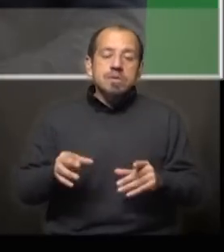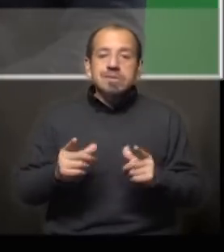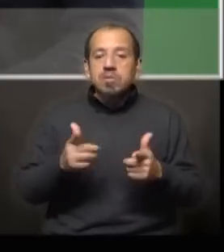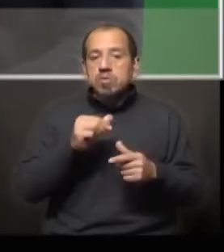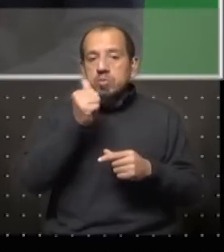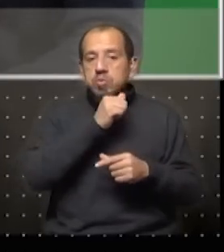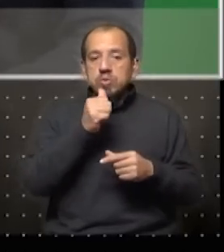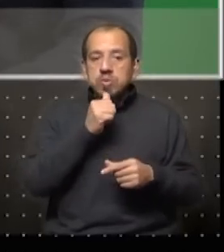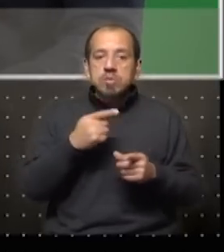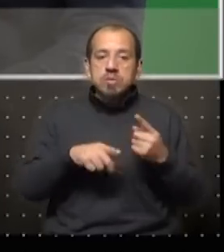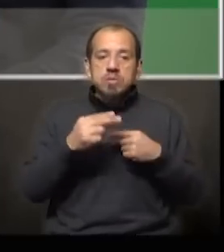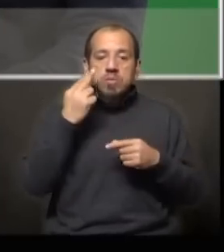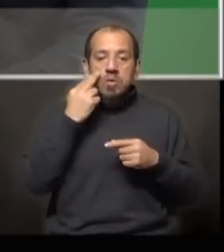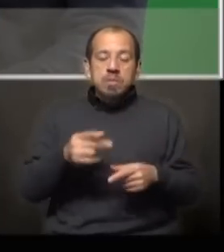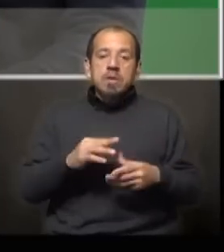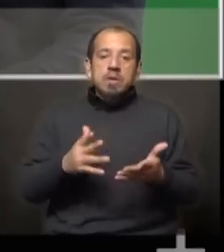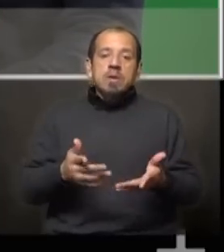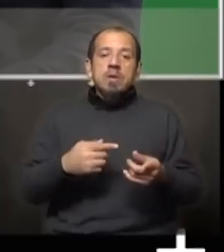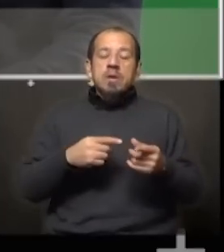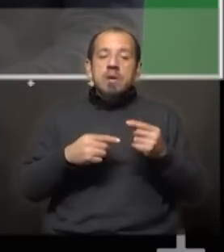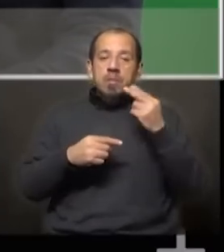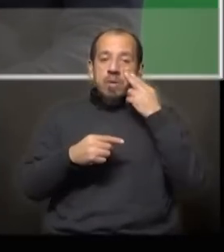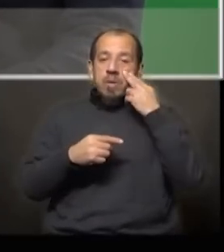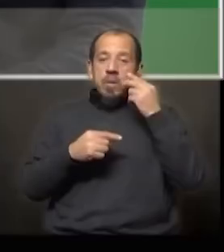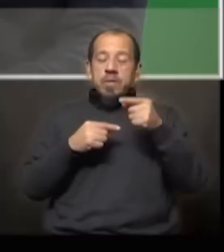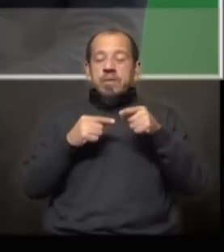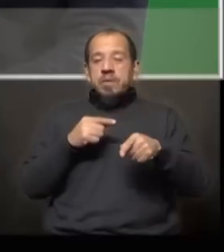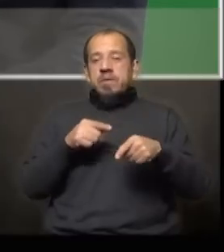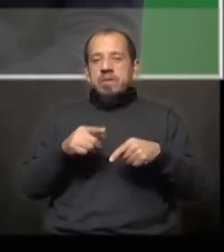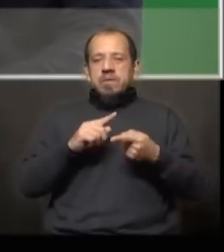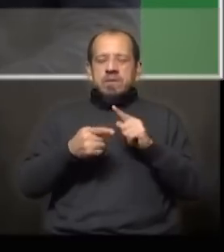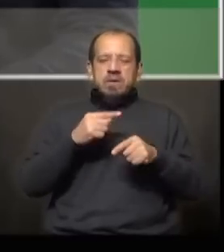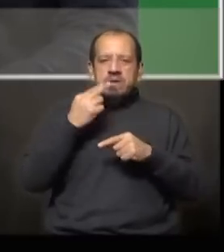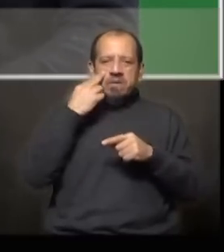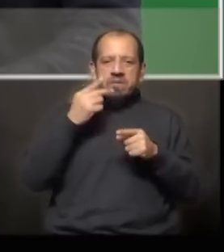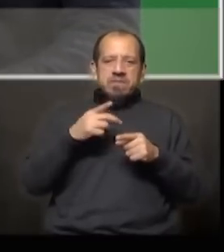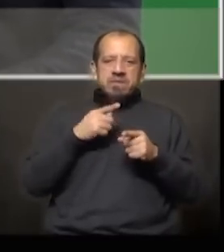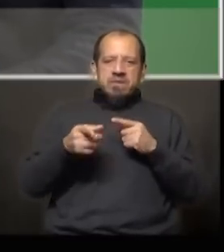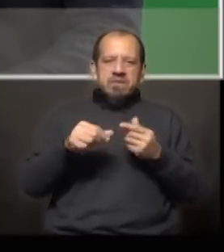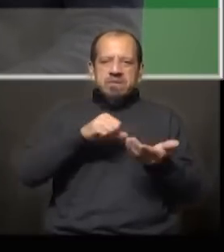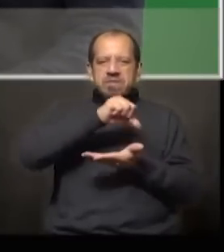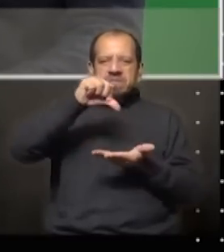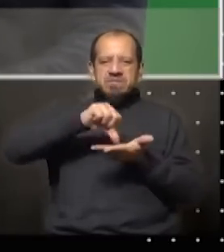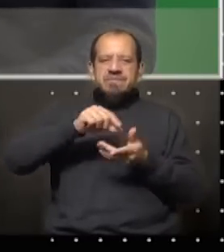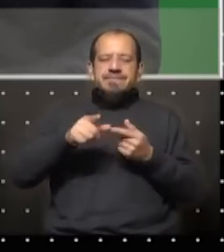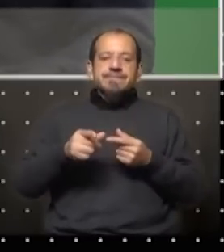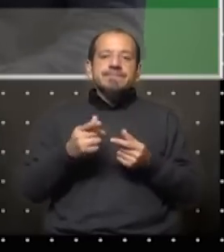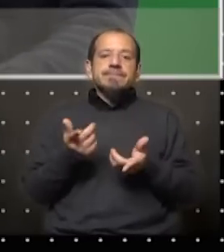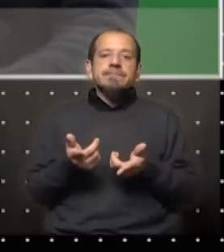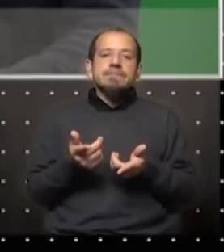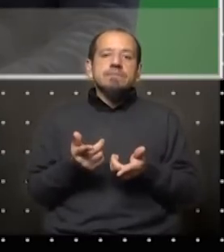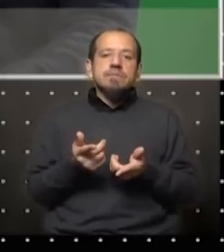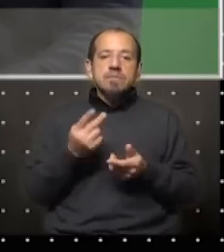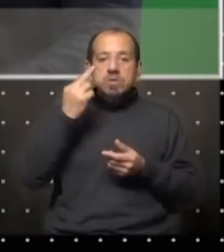va a tener problemas relacionamiento el problema que tienen este tipo de relacionamiento y este tipo de problemas que los países no se mudan y bueno y creo que